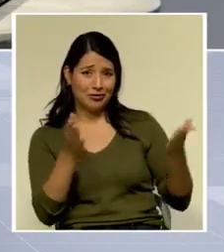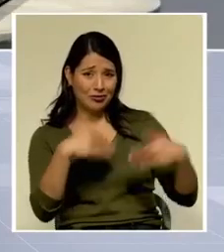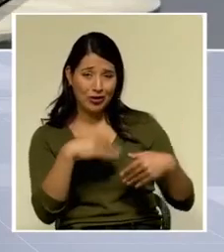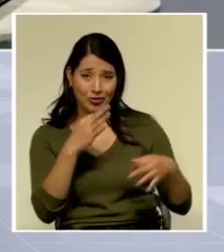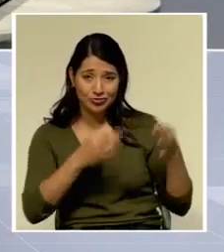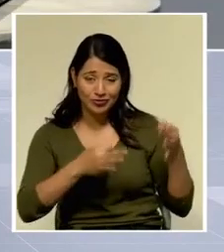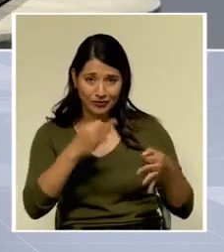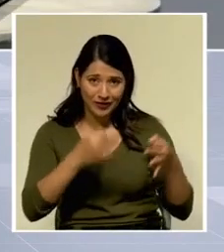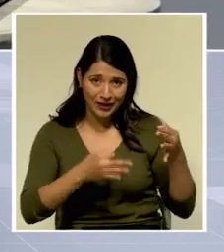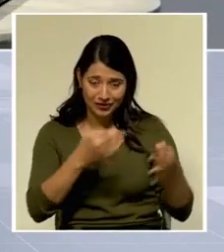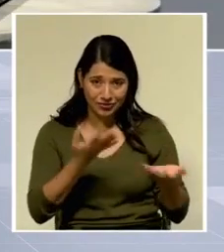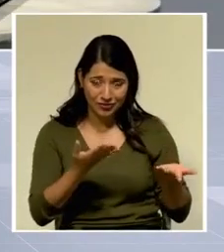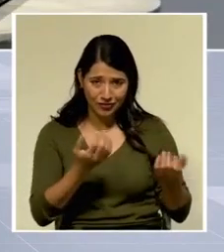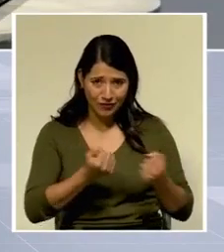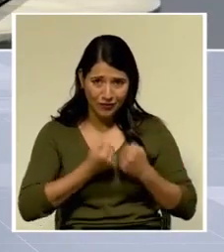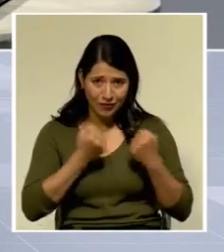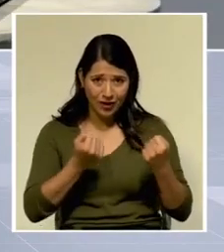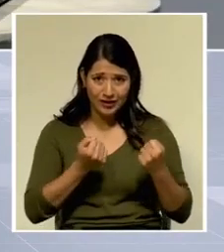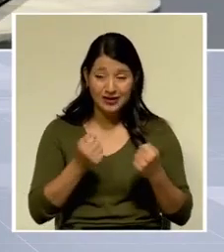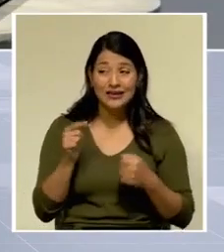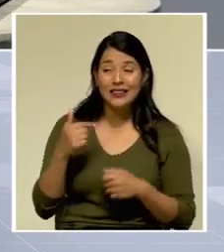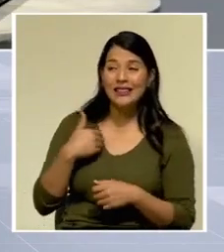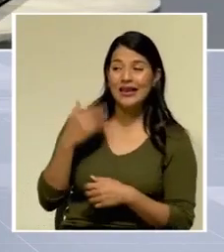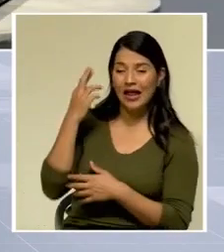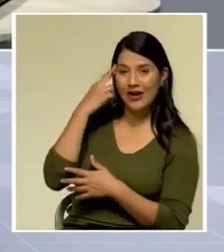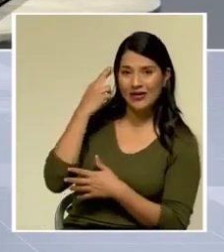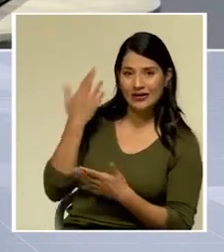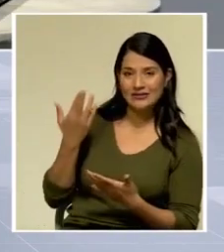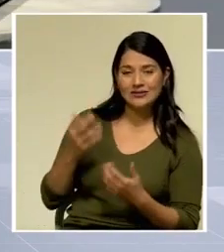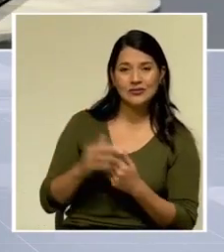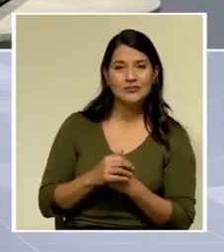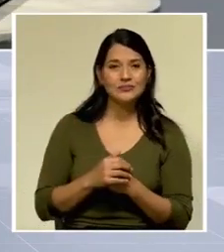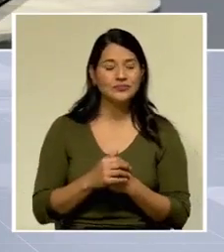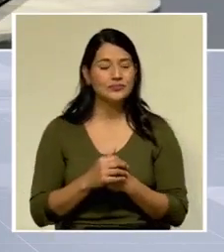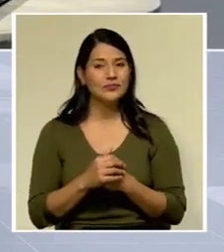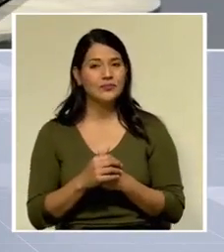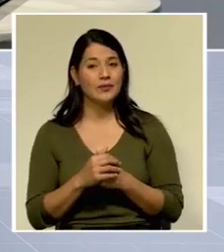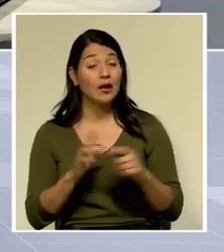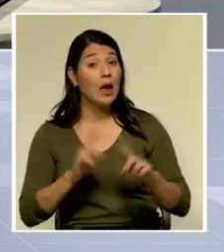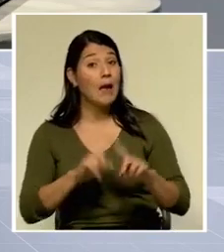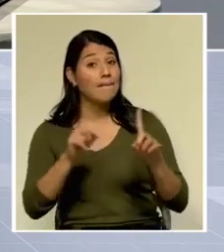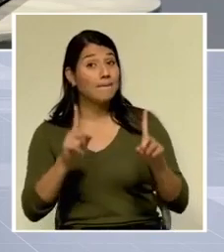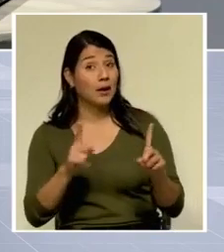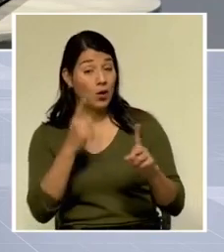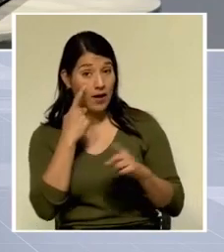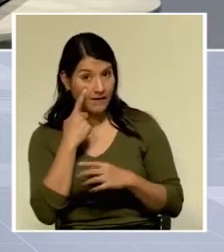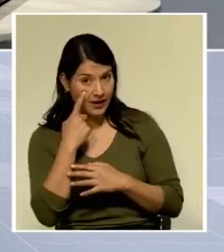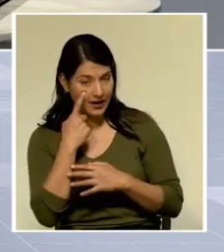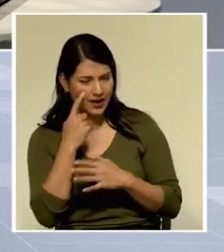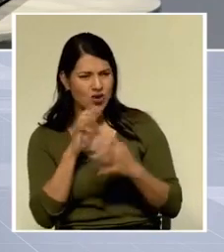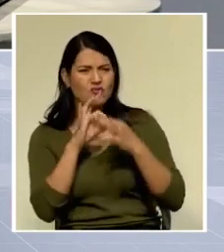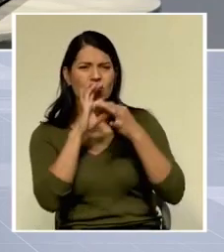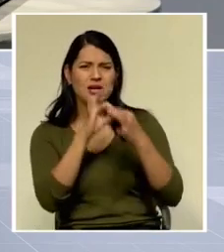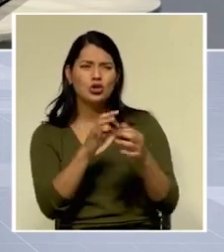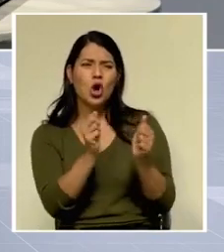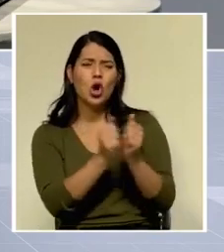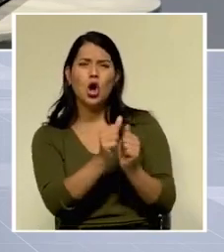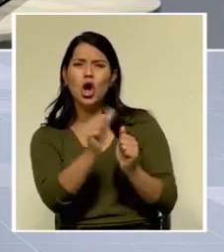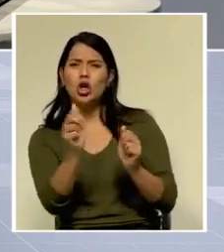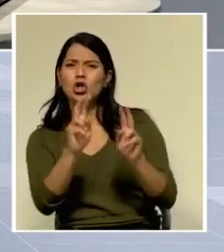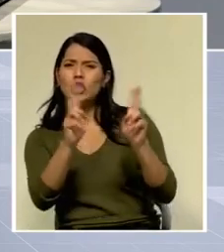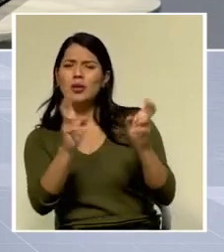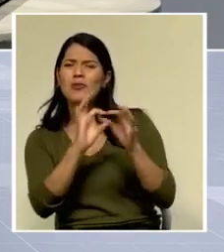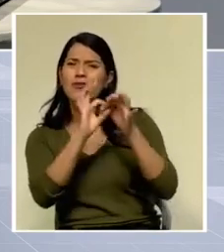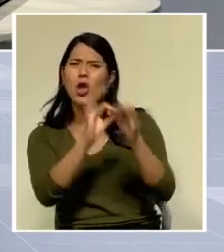justificación sólida. Tiene razón, pero va preso, diríamos en Atillo, ¿verdad? Tiene. Pero vamos a ver, pero respecto del otro tema, que tiene que ver